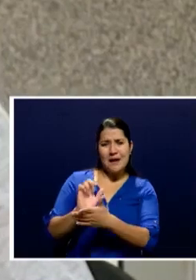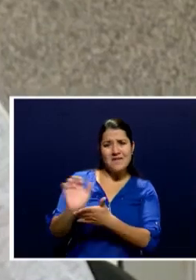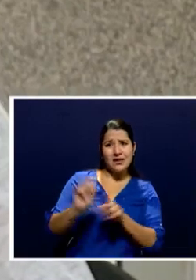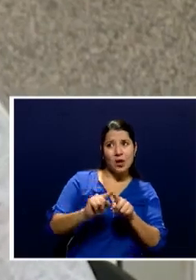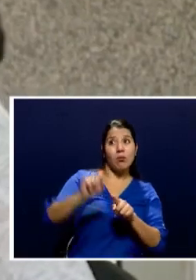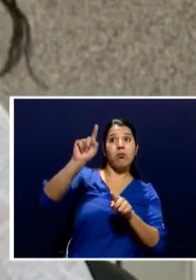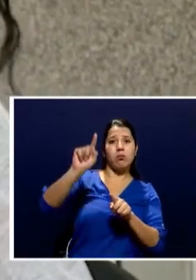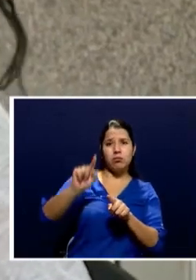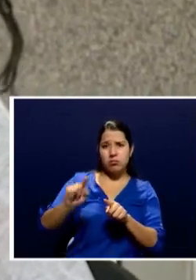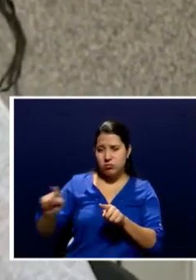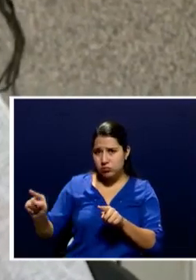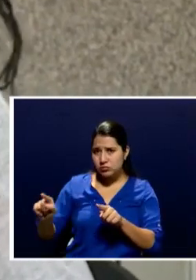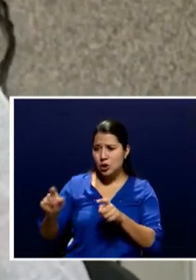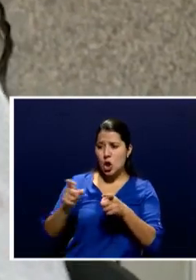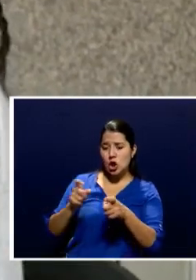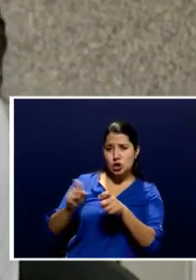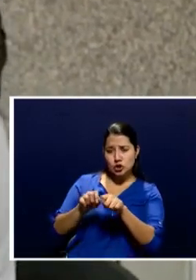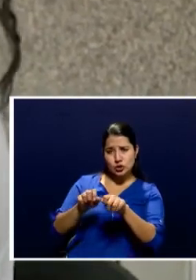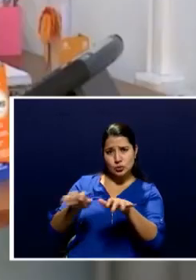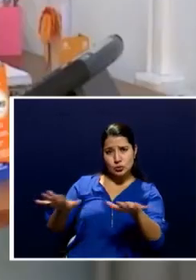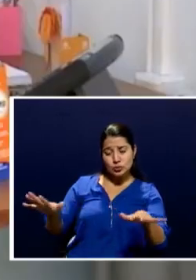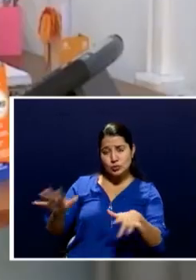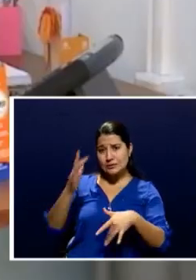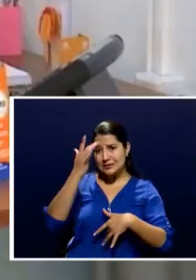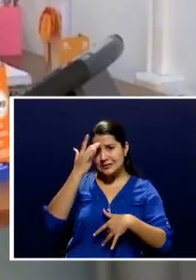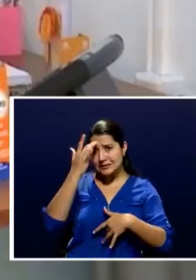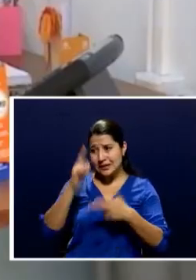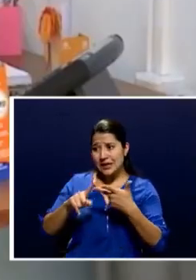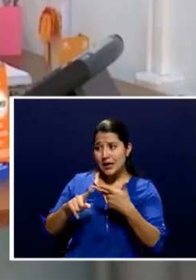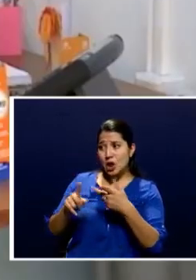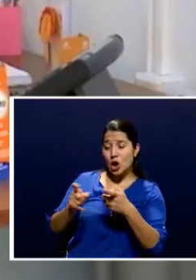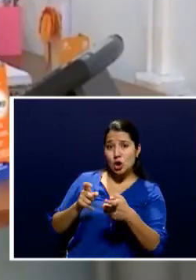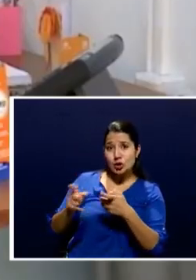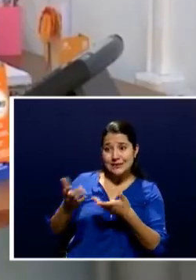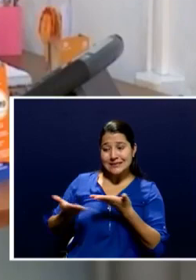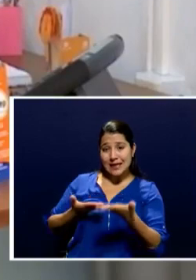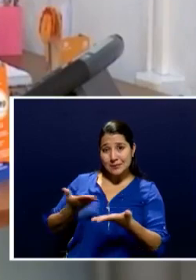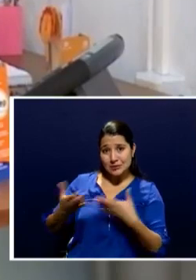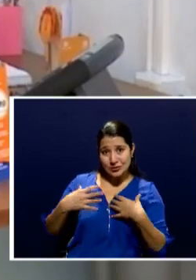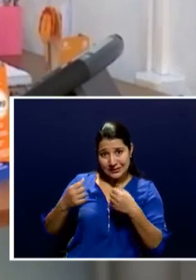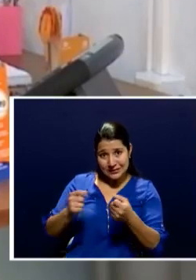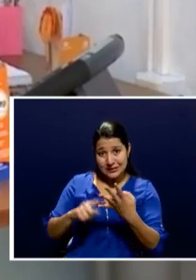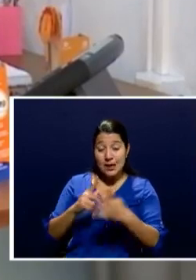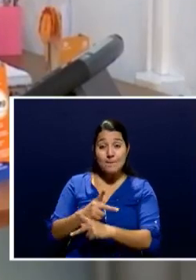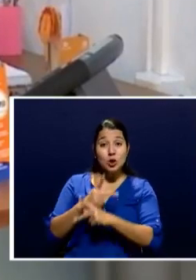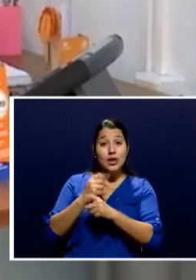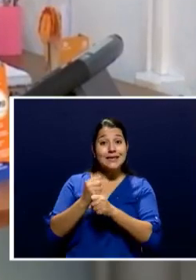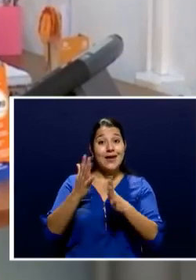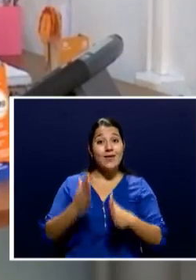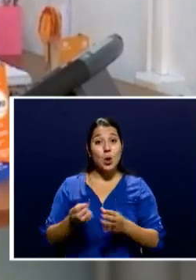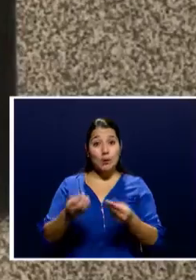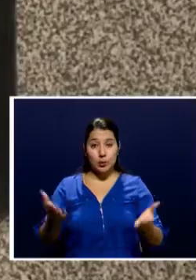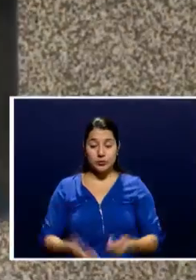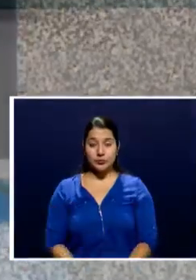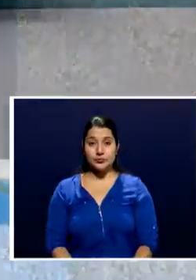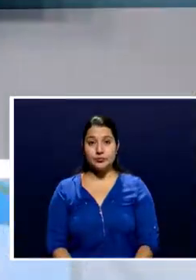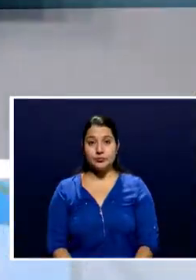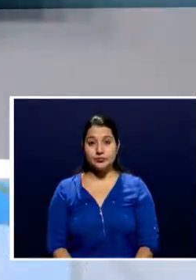de contagio, la presión sobre los servicios hospitalarios y para proteger a los servidores públicos.